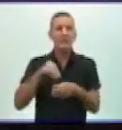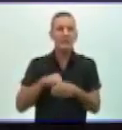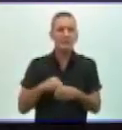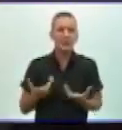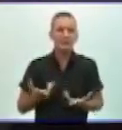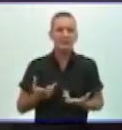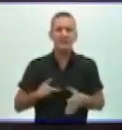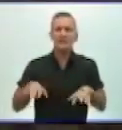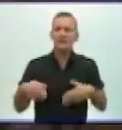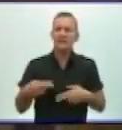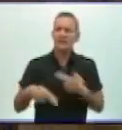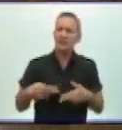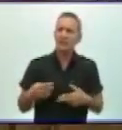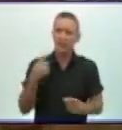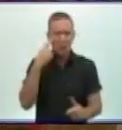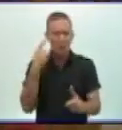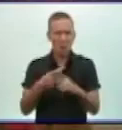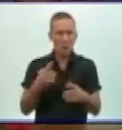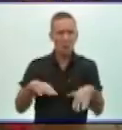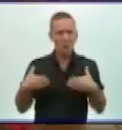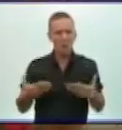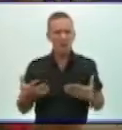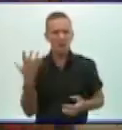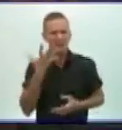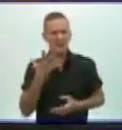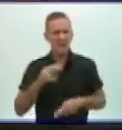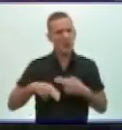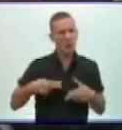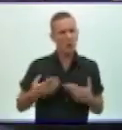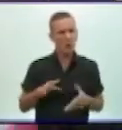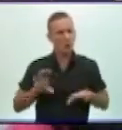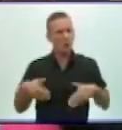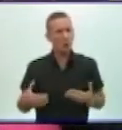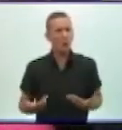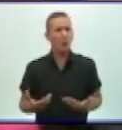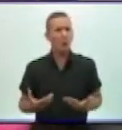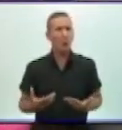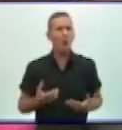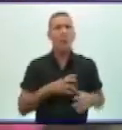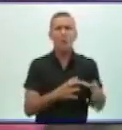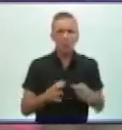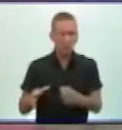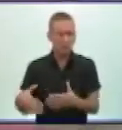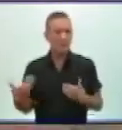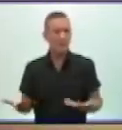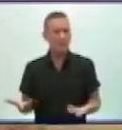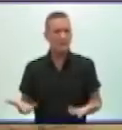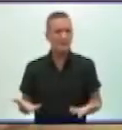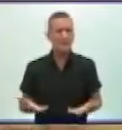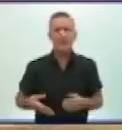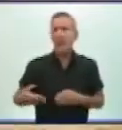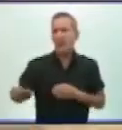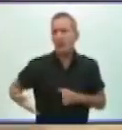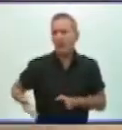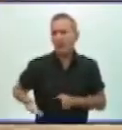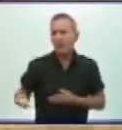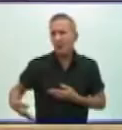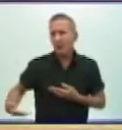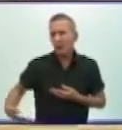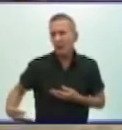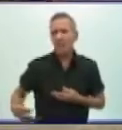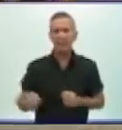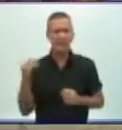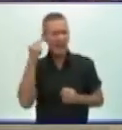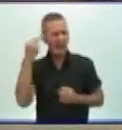va a hacer, con qué objetivo se va a hacer, quiénes lo van a hacer, cómo nos vamos a organizar. cómo vamos a aprovechar las capacidades de cada cual